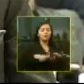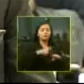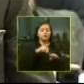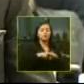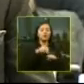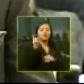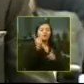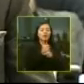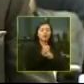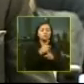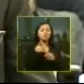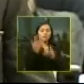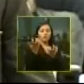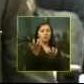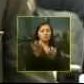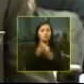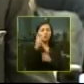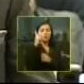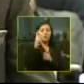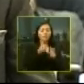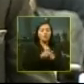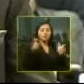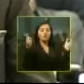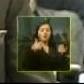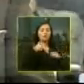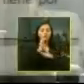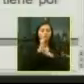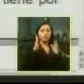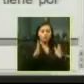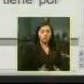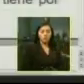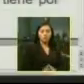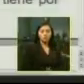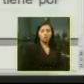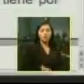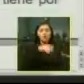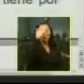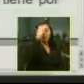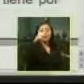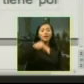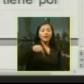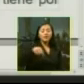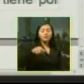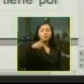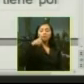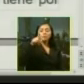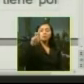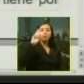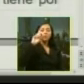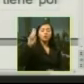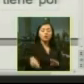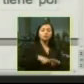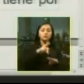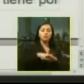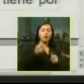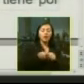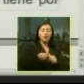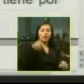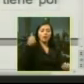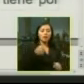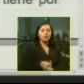y eso es lo que queremos la mayoría de los ecuatorianos, porque esto de plurinacional a la